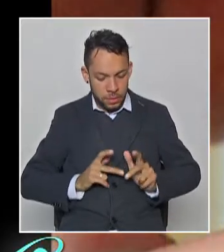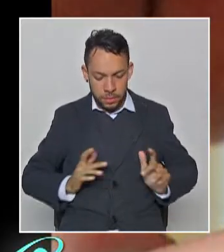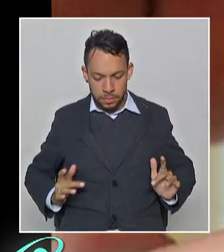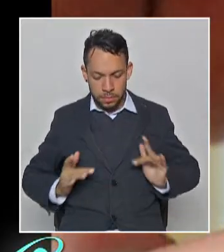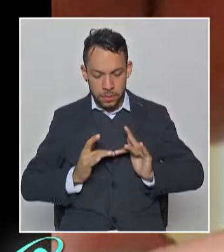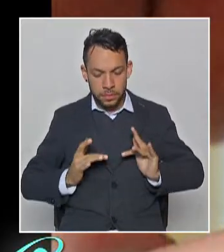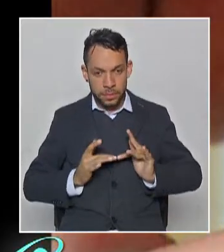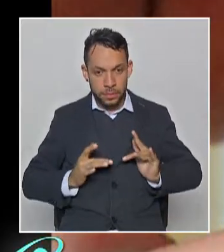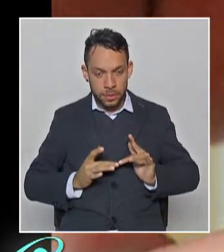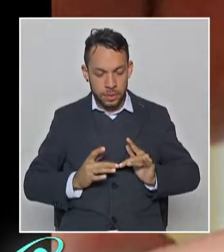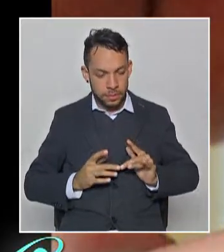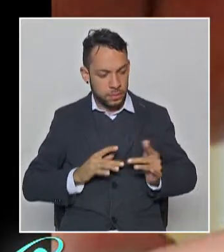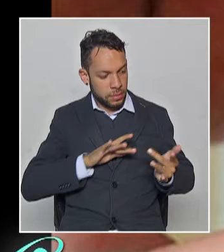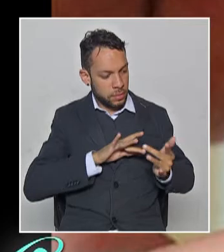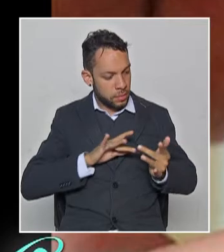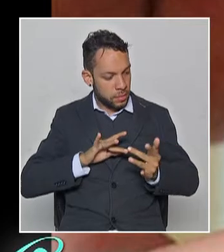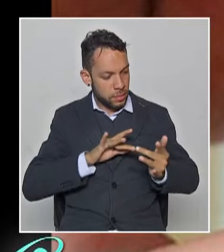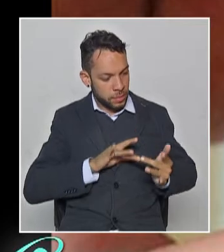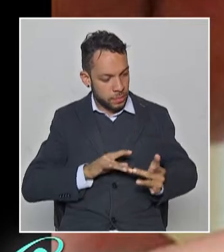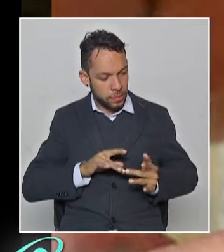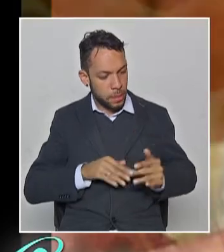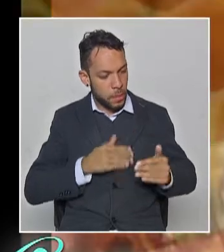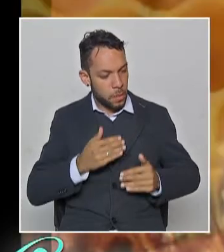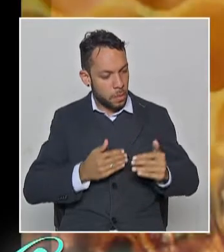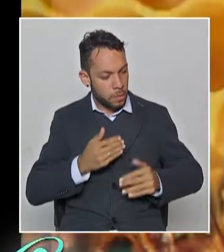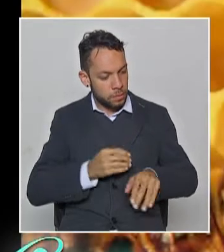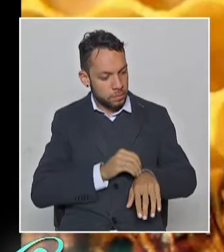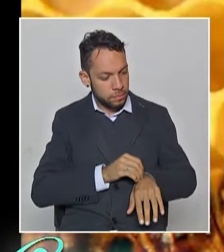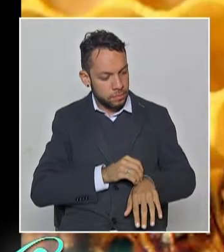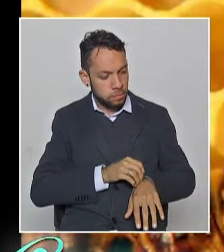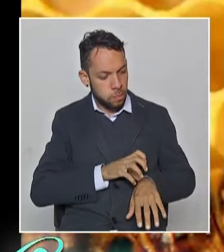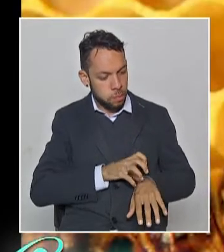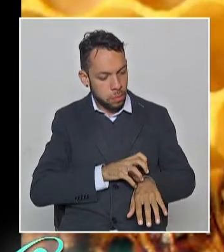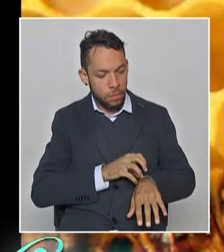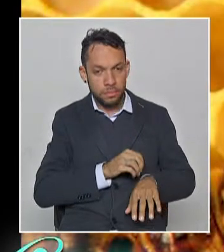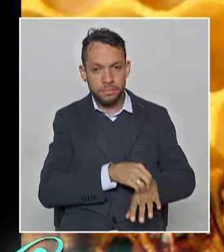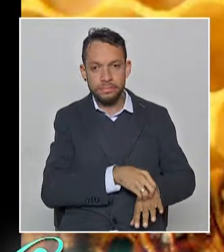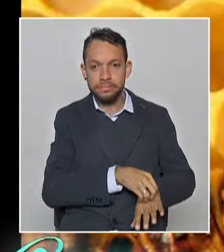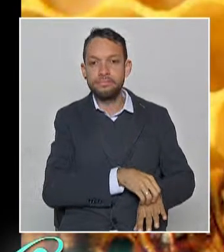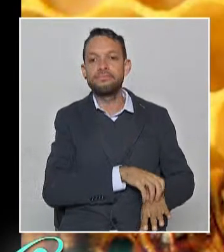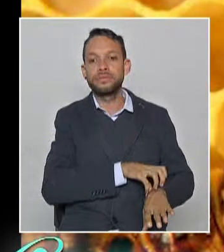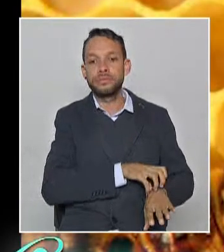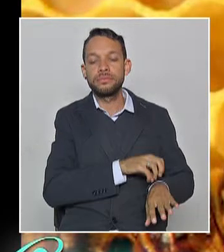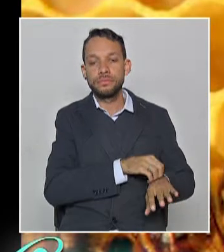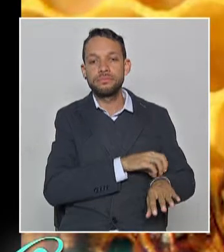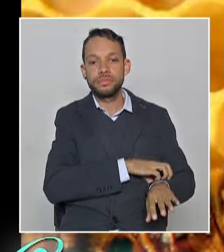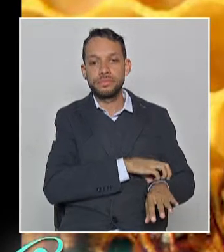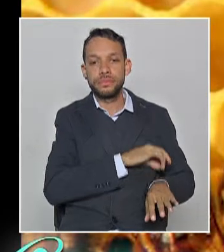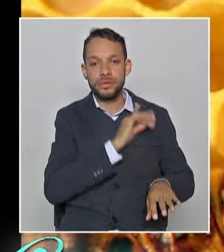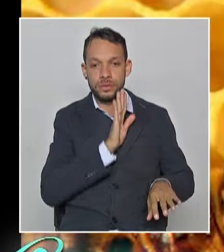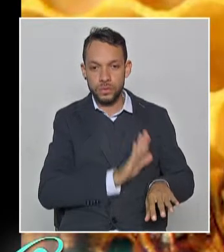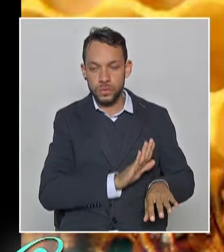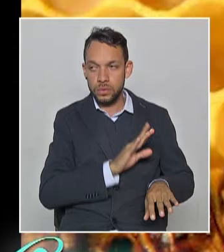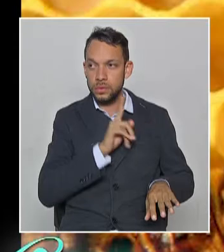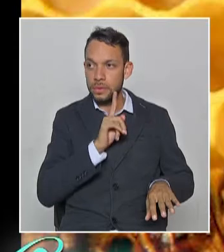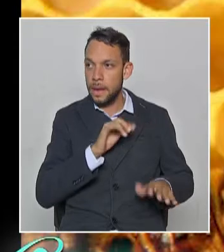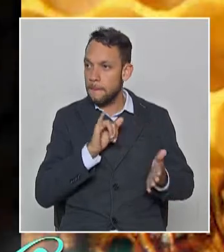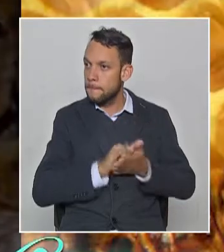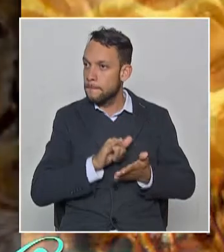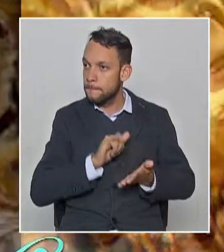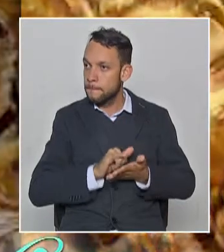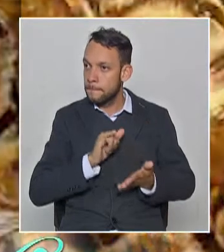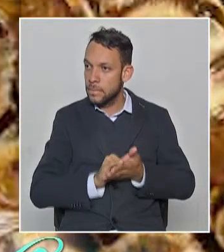produce ese escozor y lo que produce la inflamación como tal por el insecto. De igual manera, cuando se aplica la